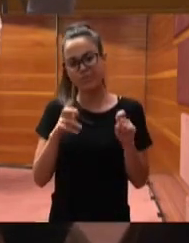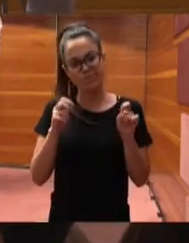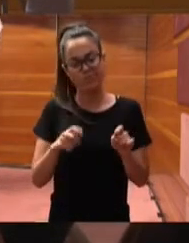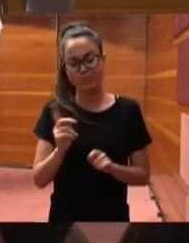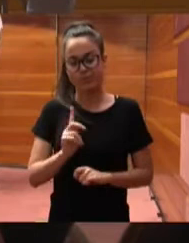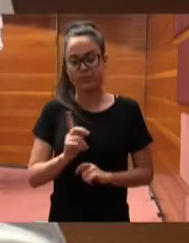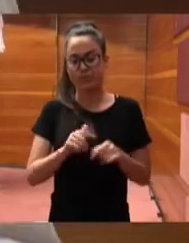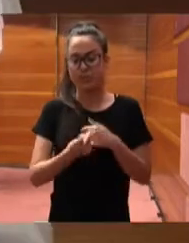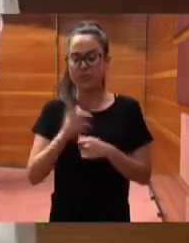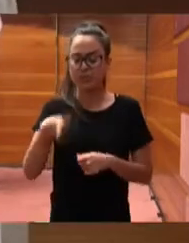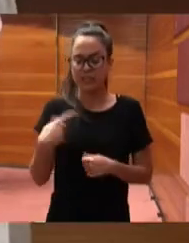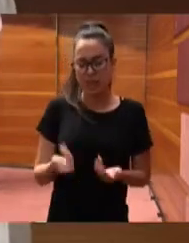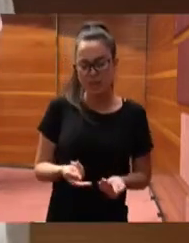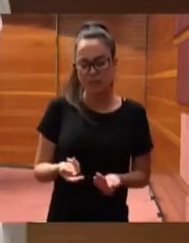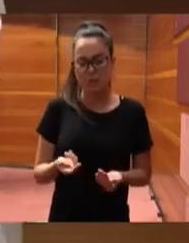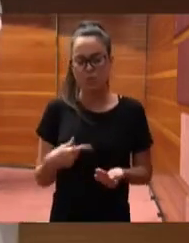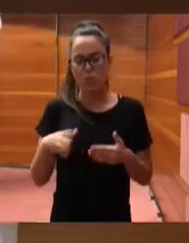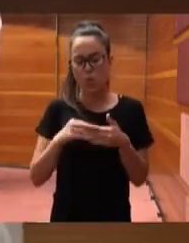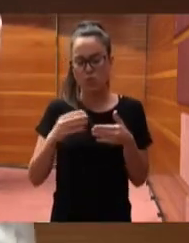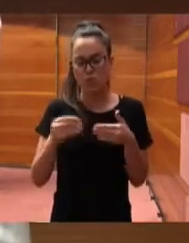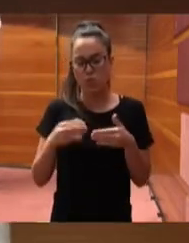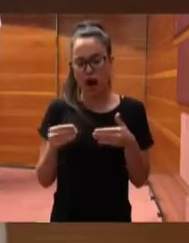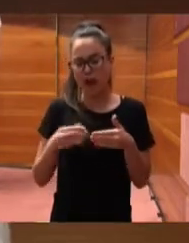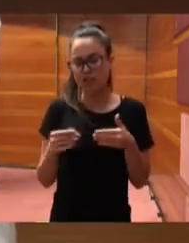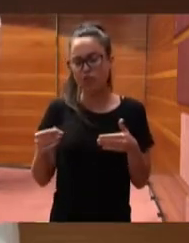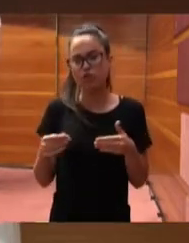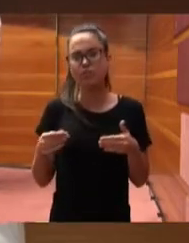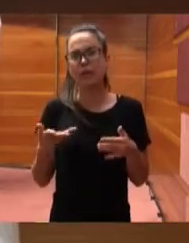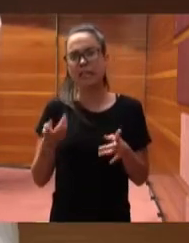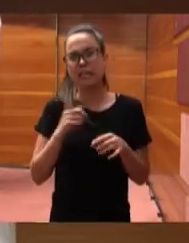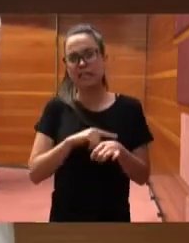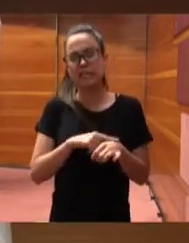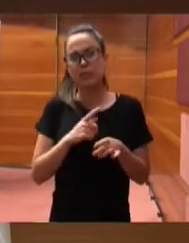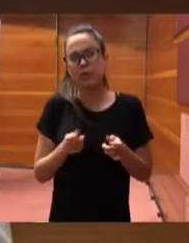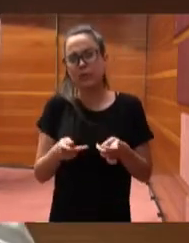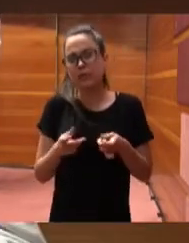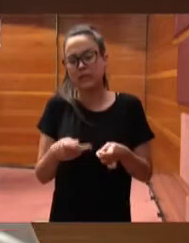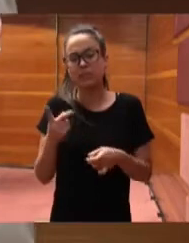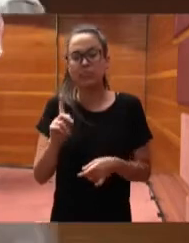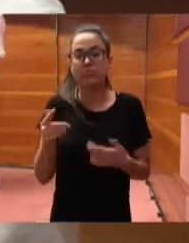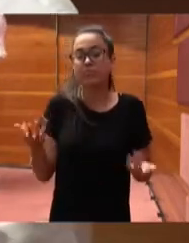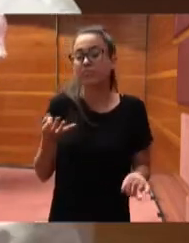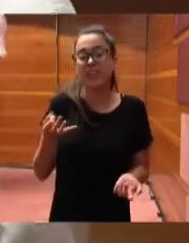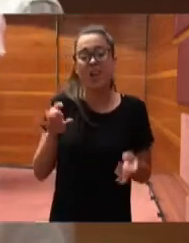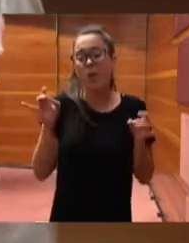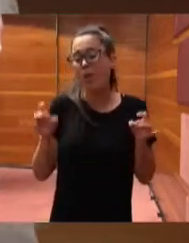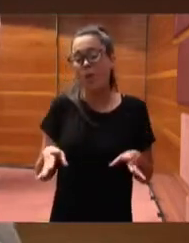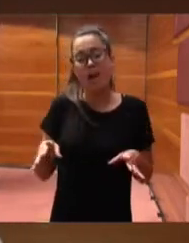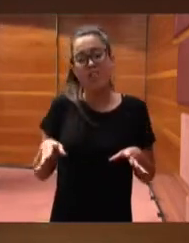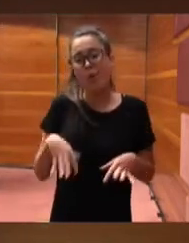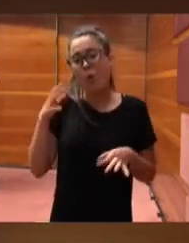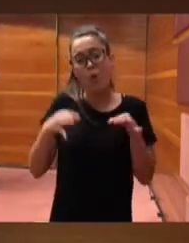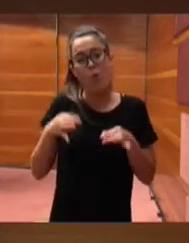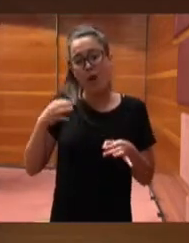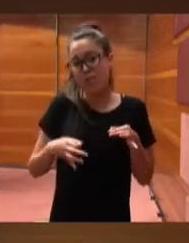montar un panel de usuarios permanente, que dedique tiempo. Bueno, pues lo mismo que un jurado popular recibe